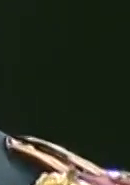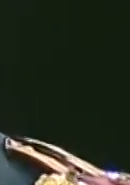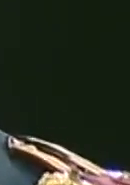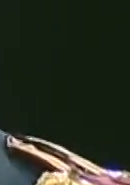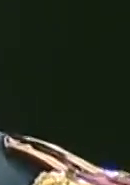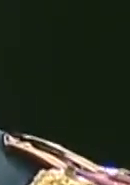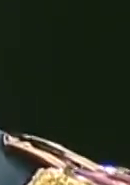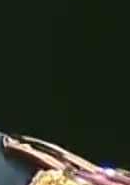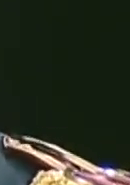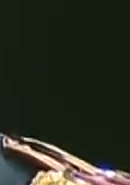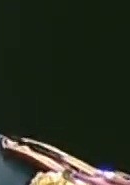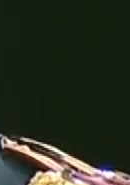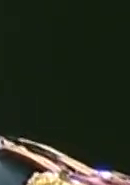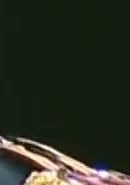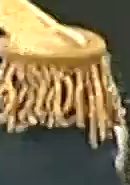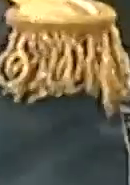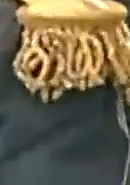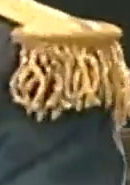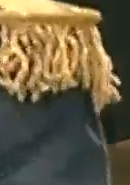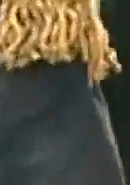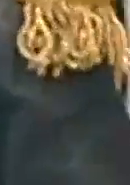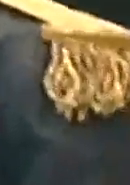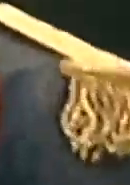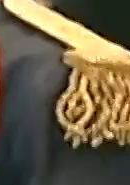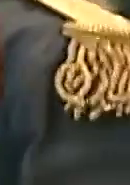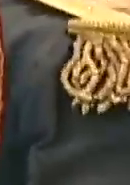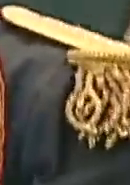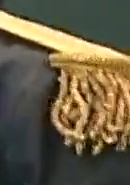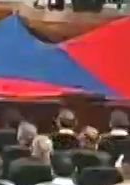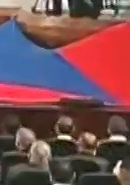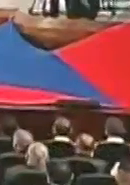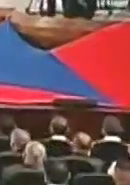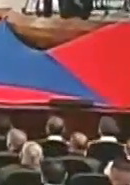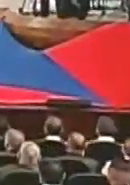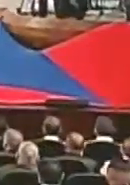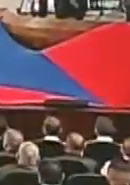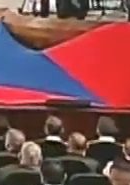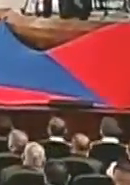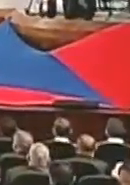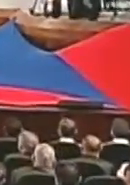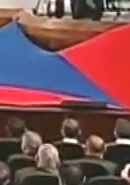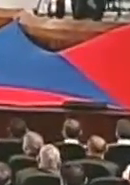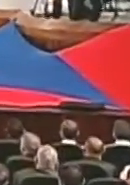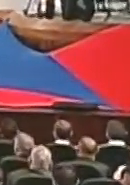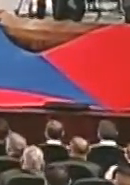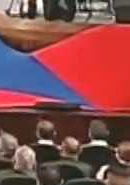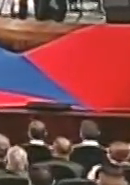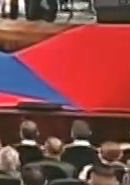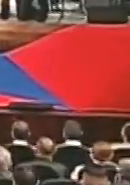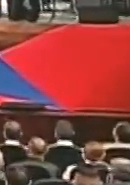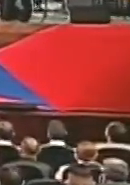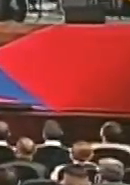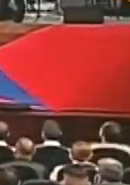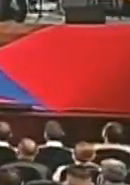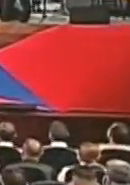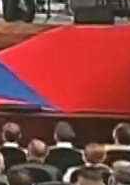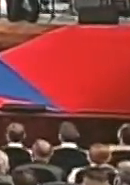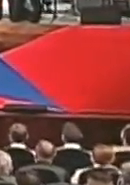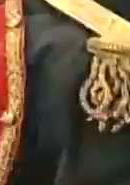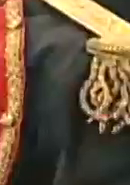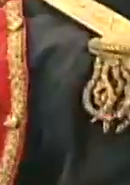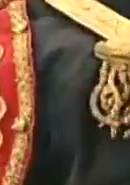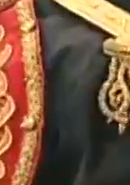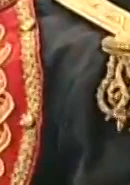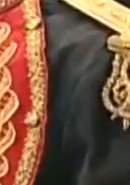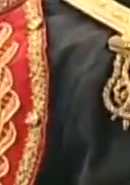operaciones militares en el Perú. Para nada. Pero es muy importante concluir que